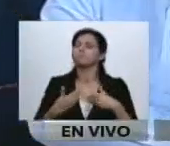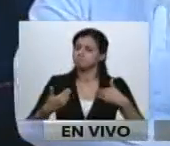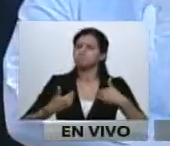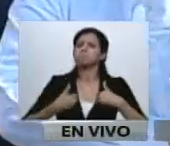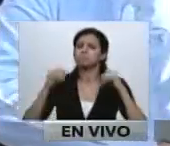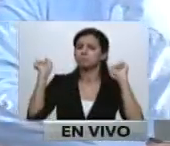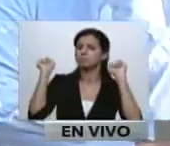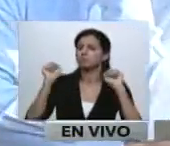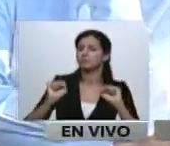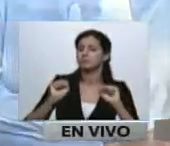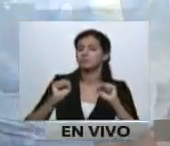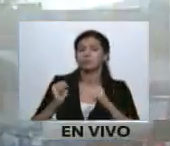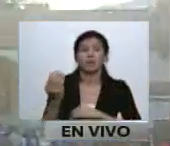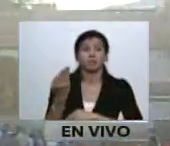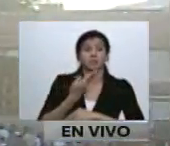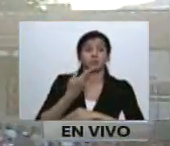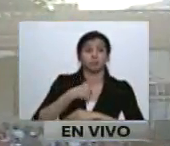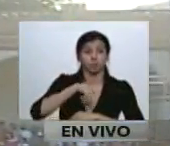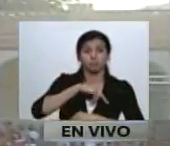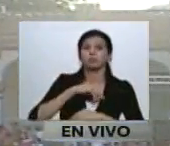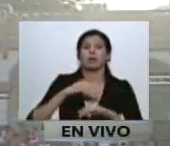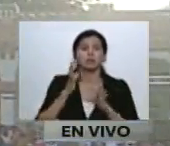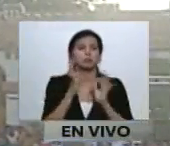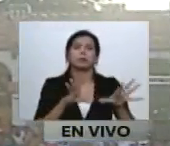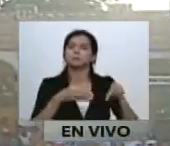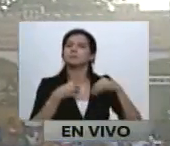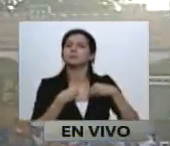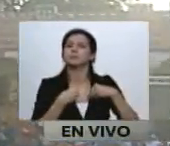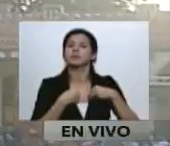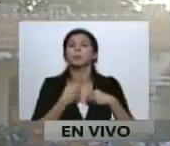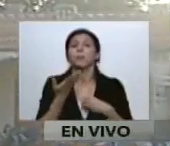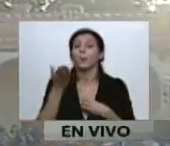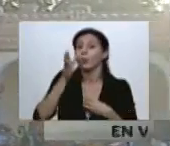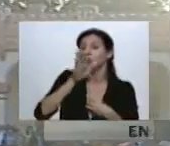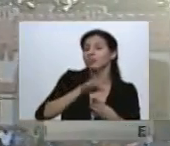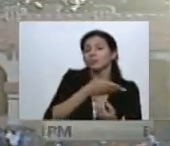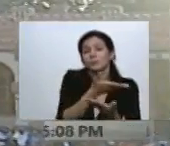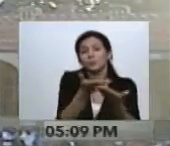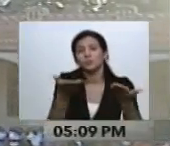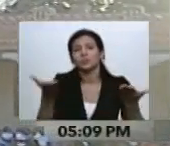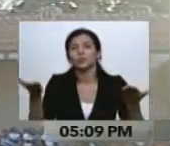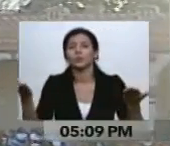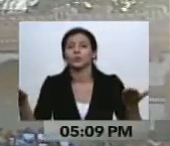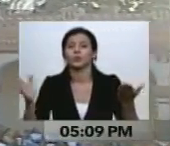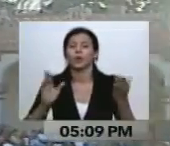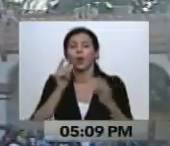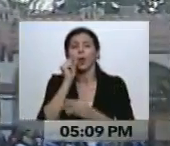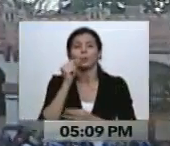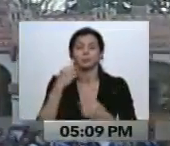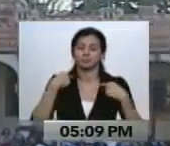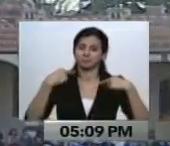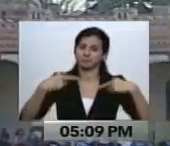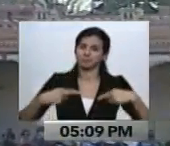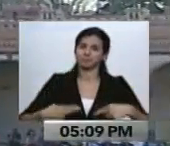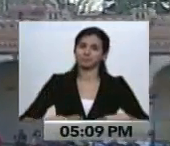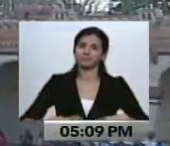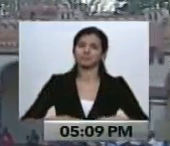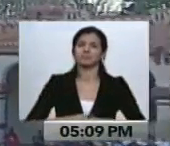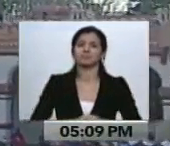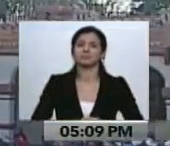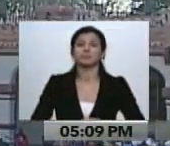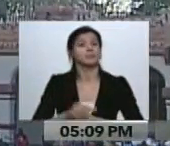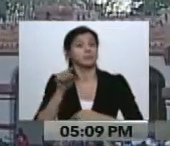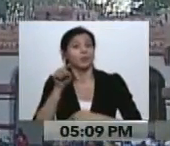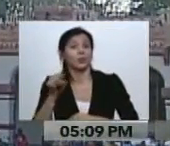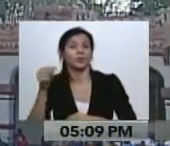nuestra condena y así morir por todos los mortales. Por eso